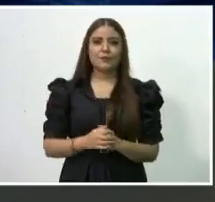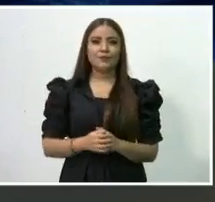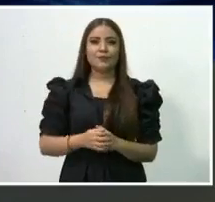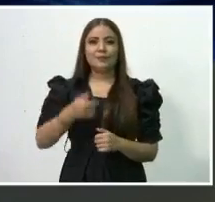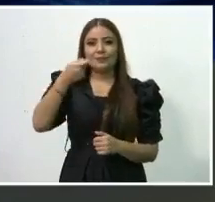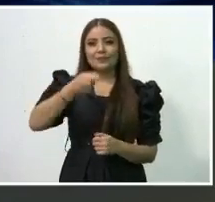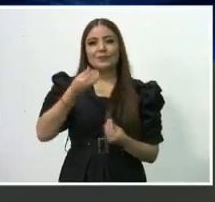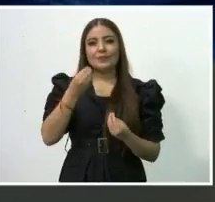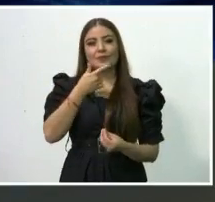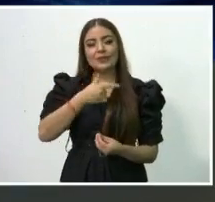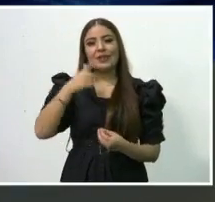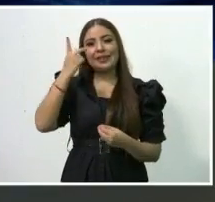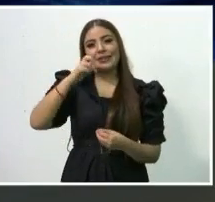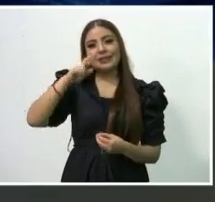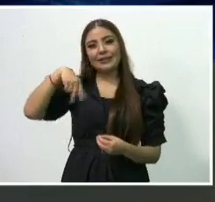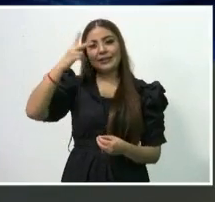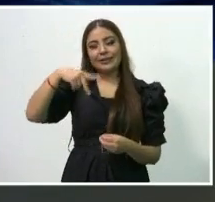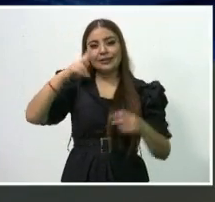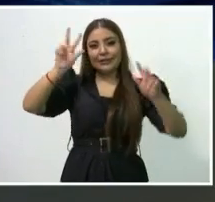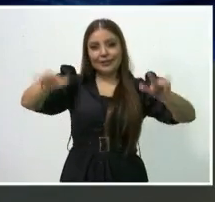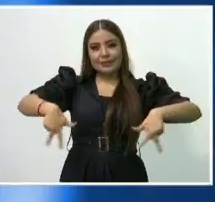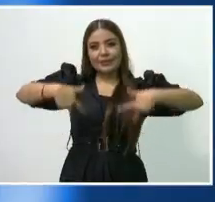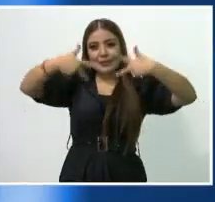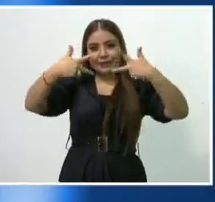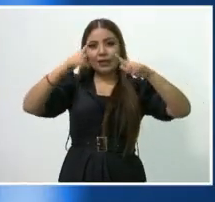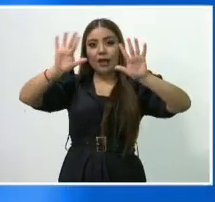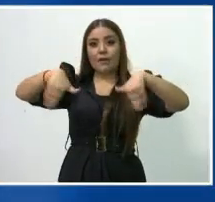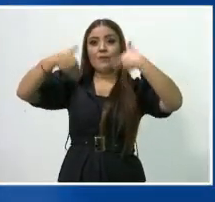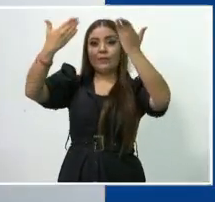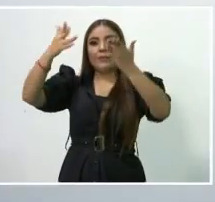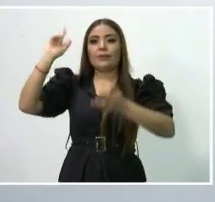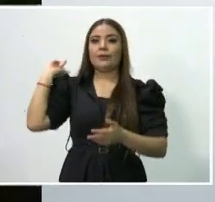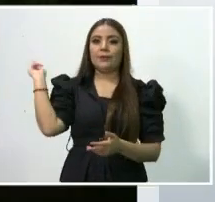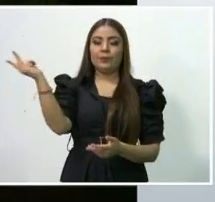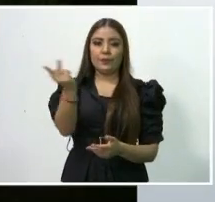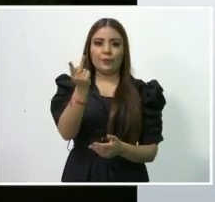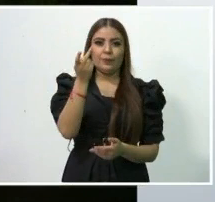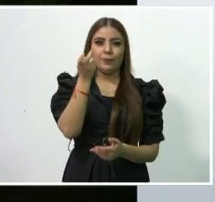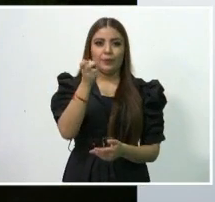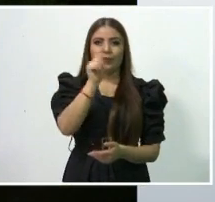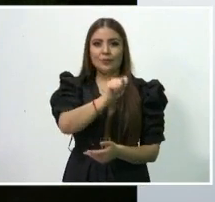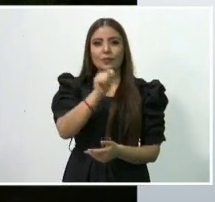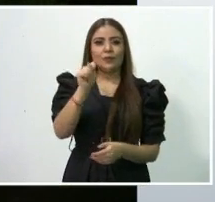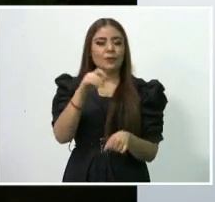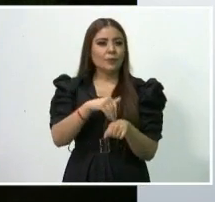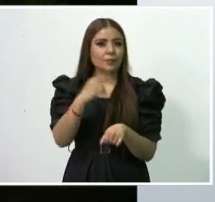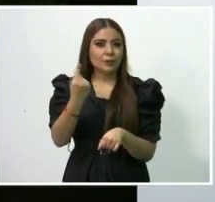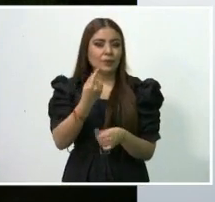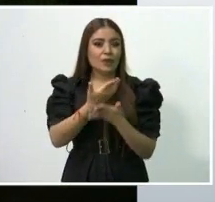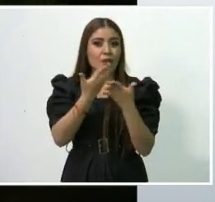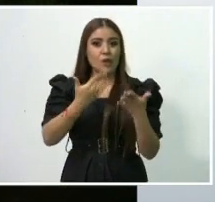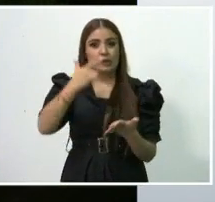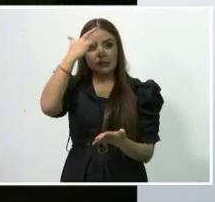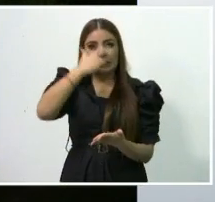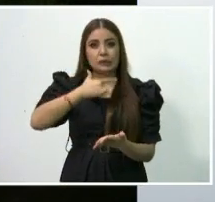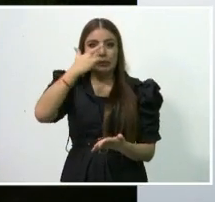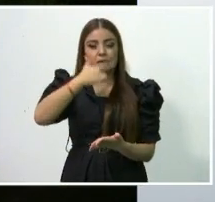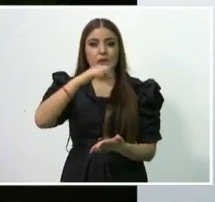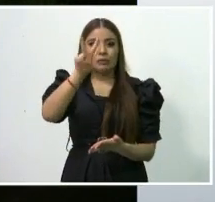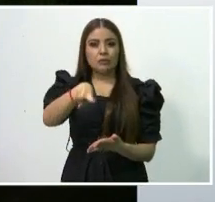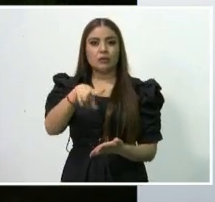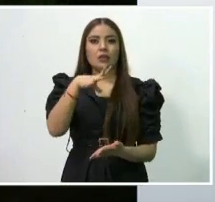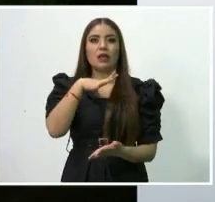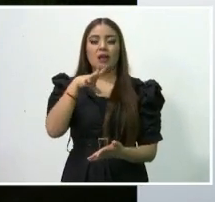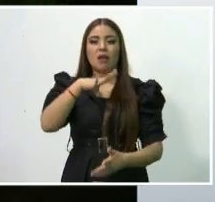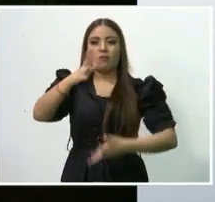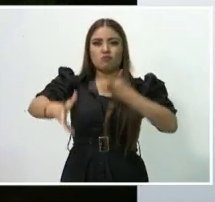saludamos con gusto aquí el castillo él se encuentra en el periférico Raúl López Sánchez de Torreón porque esta madrugada justo Se generó